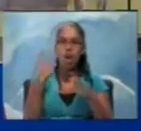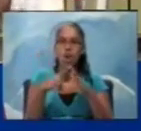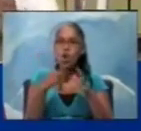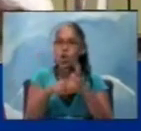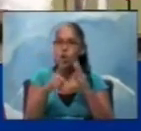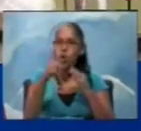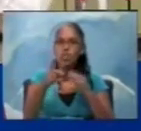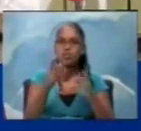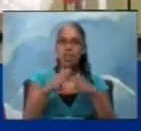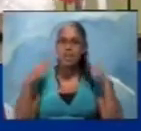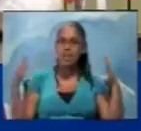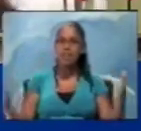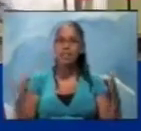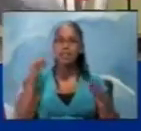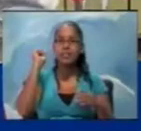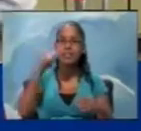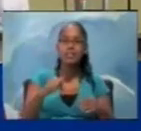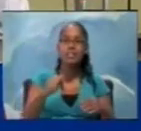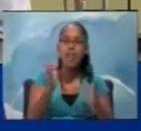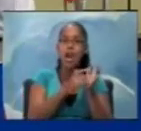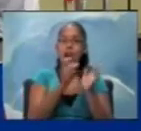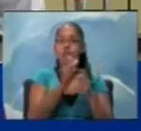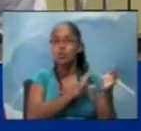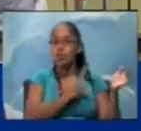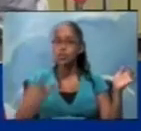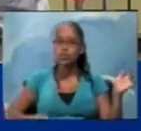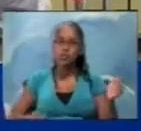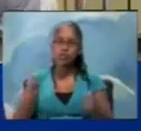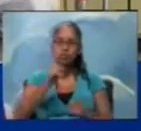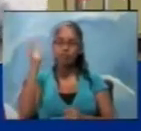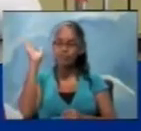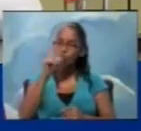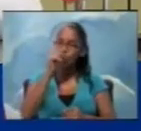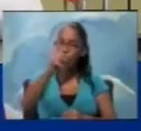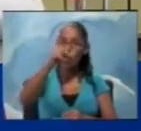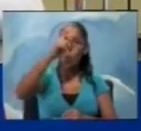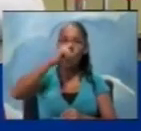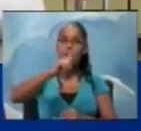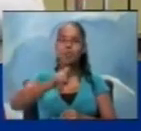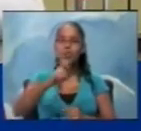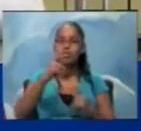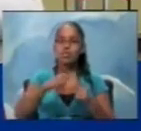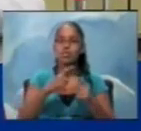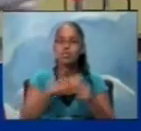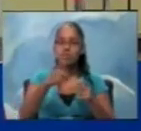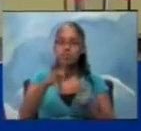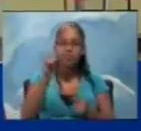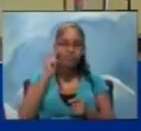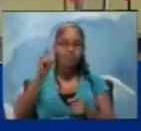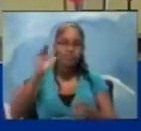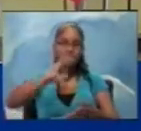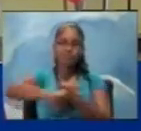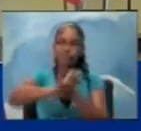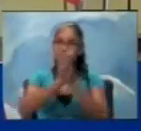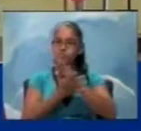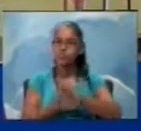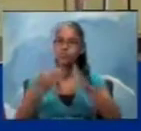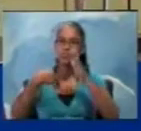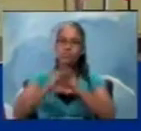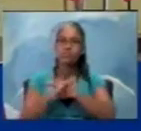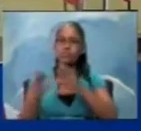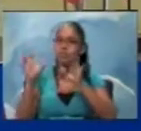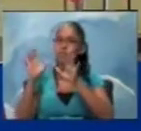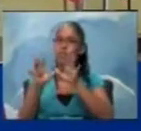grandes. Si Jesucristo no ha venido dentro de un año, se va a embromar el diablo. Vamos a andar volando en